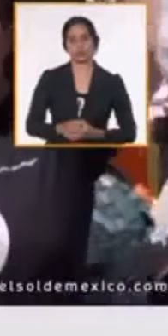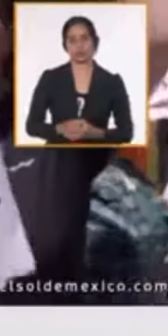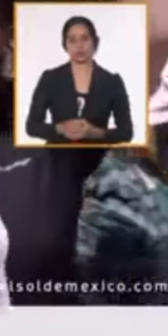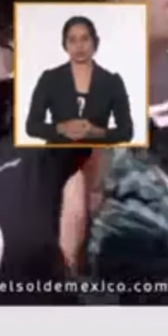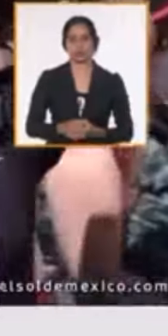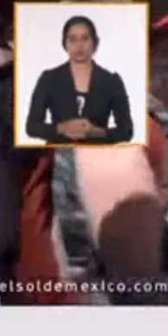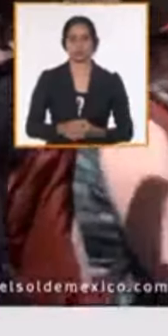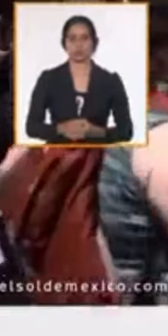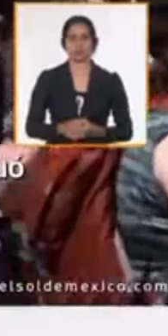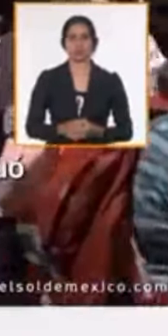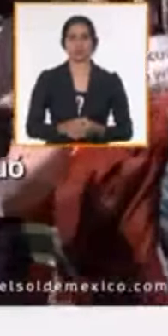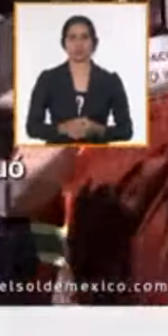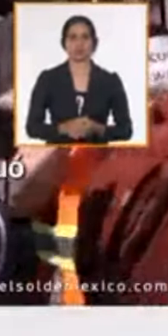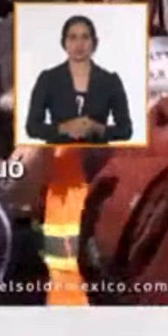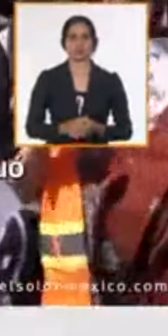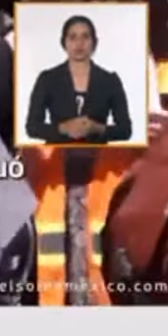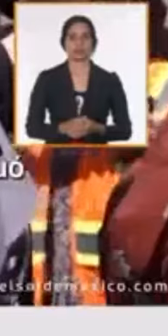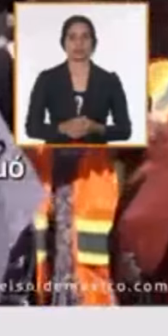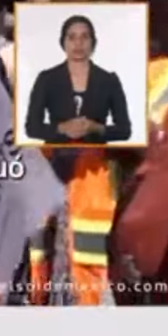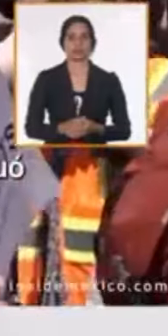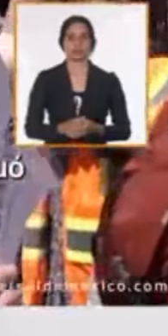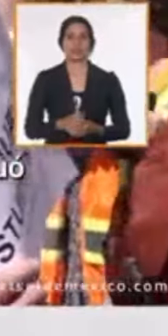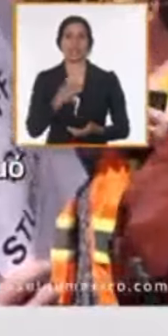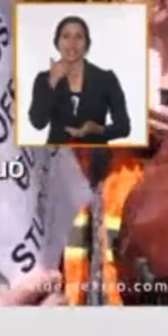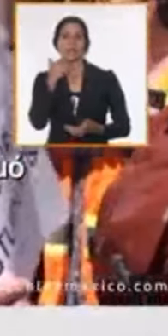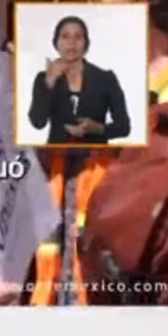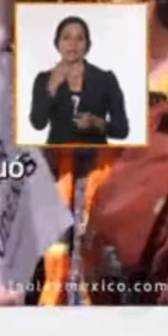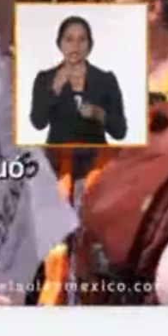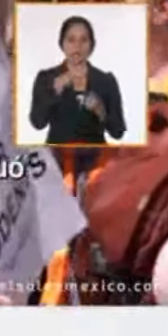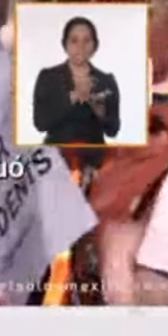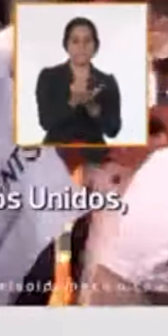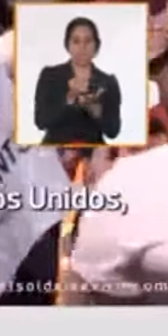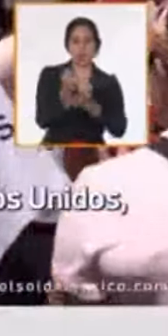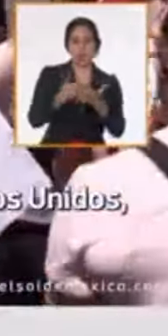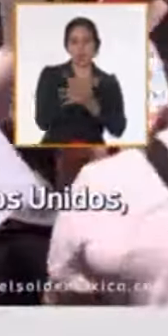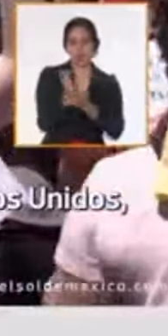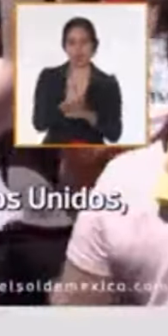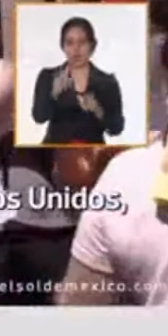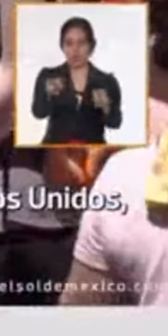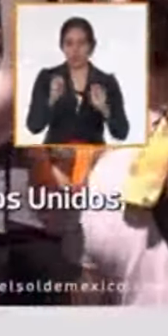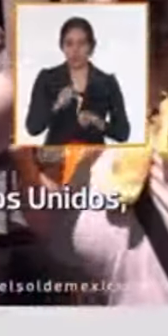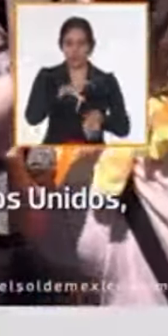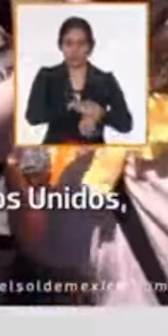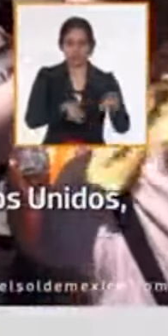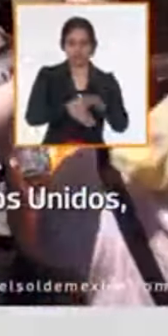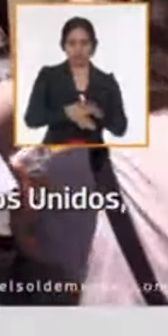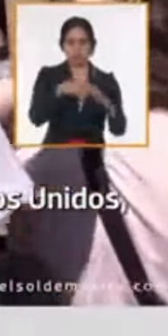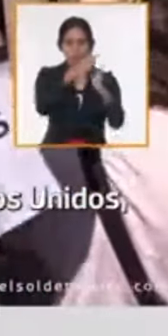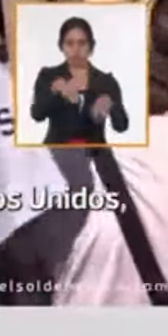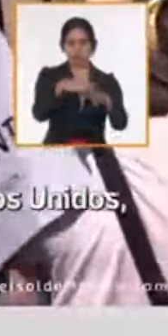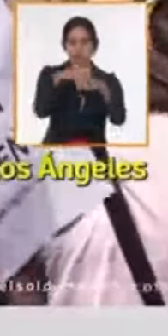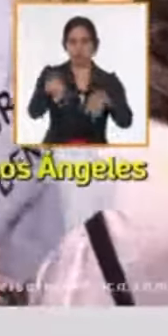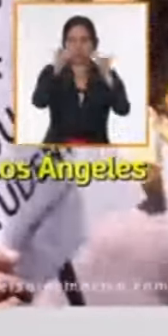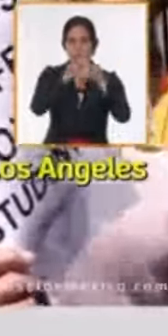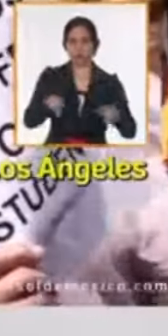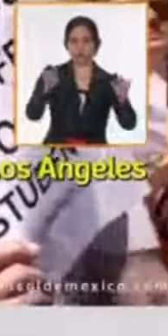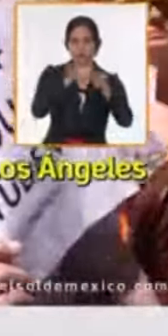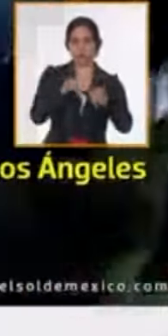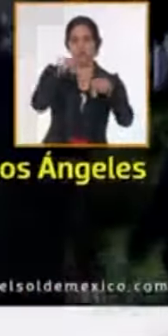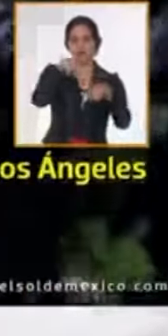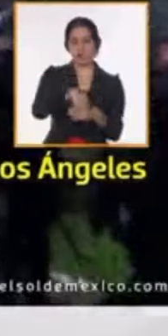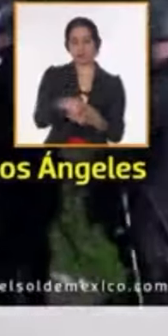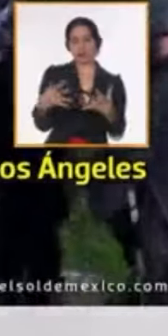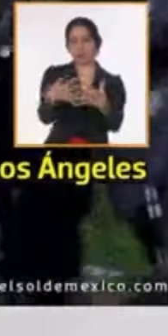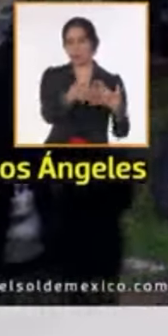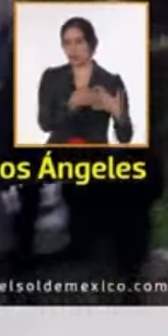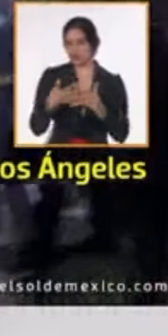¿Qué ves? La policía se desplegó el miércoles y efectuó nuevos arrestos y desalojos en varias universidades de Estados Unidos, tras su intervención